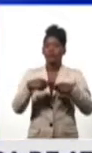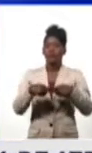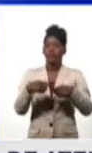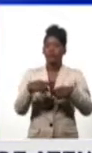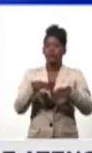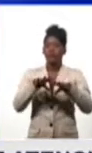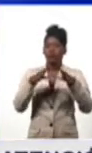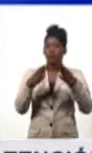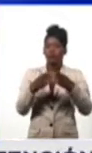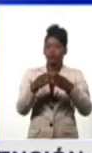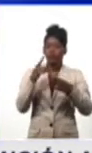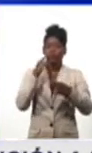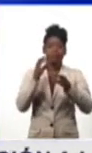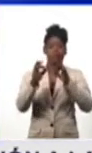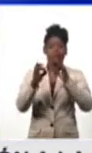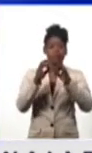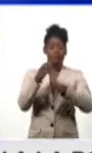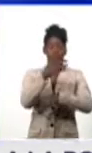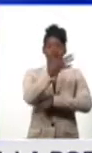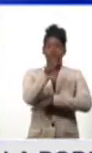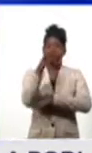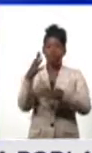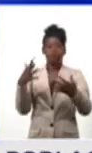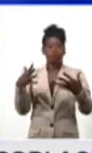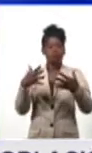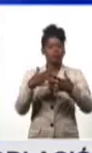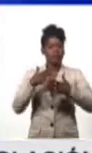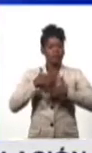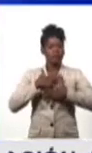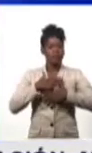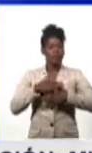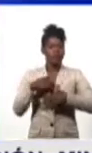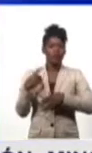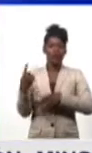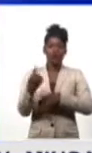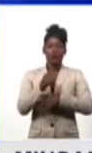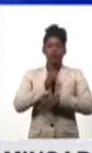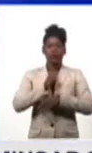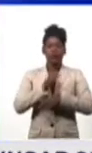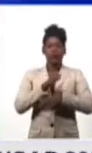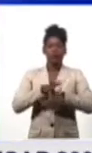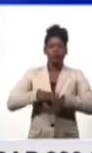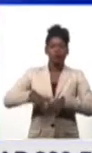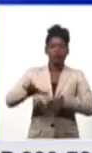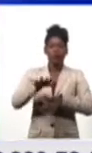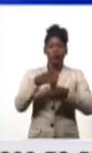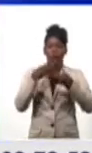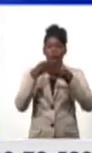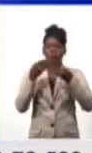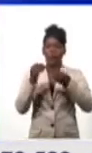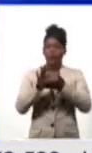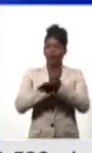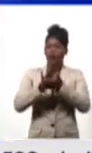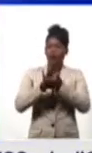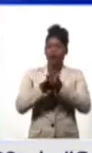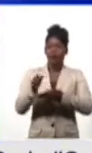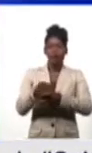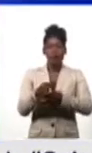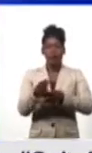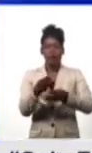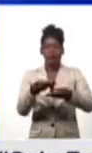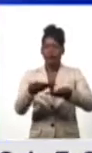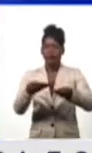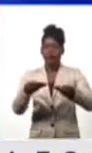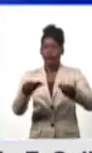con la naturaleza. Ese es el llamado incluso que está haciendo Naciones Unidas con la visión al 2050. Por eso nosotros estamos hablando